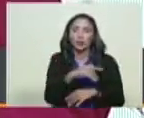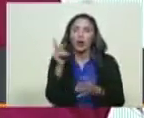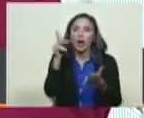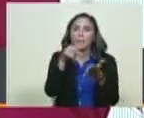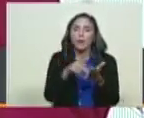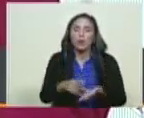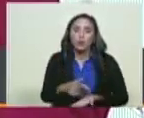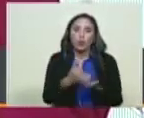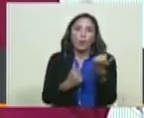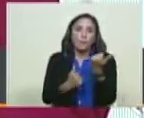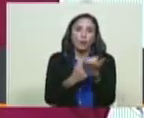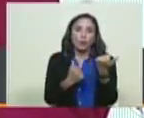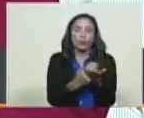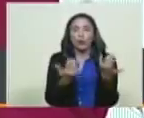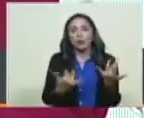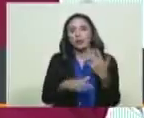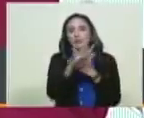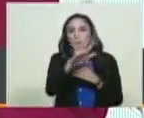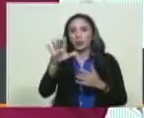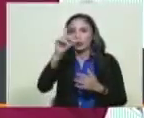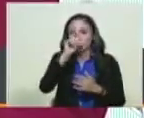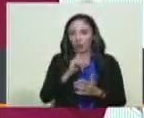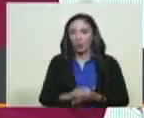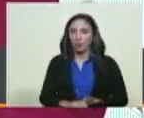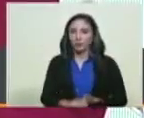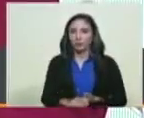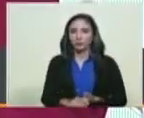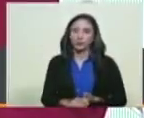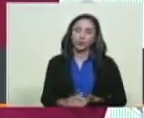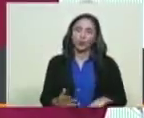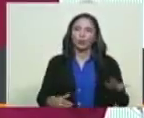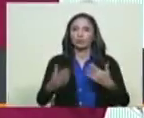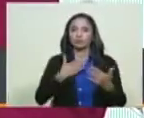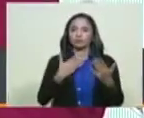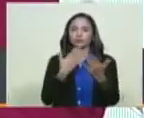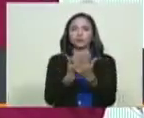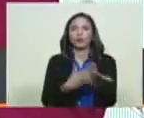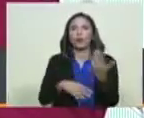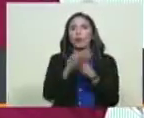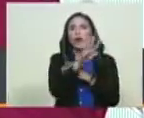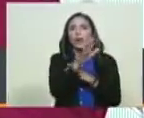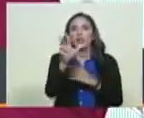tengo 55 43 años del pecho